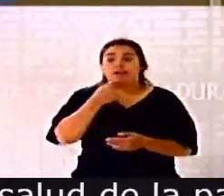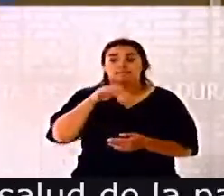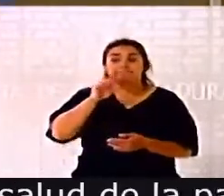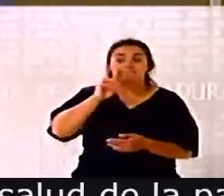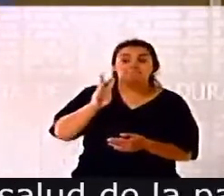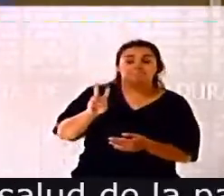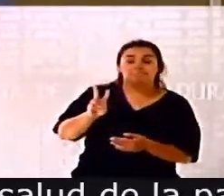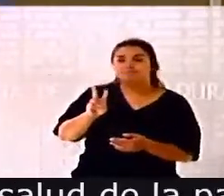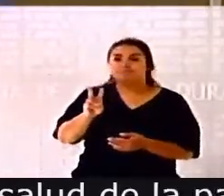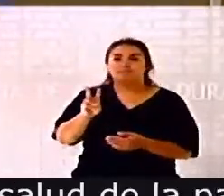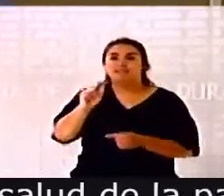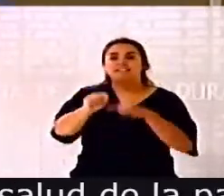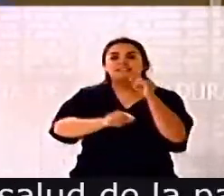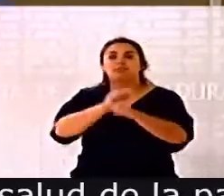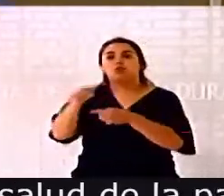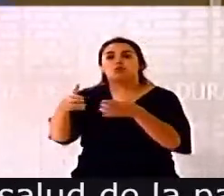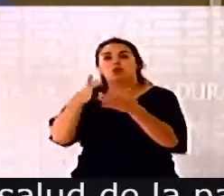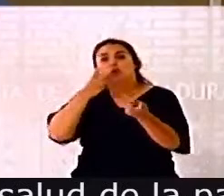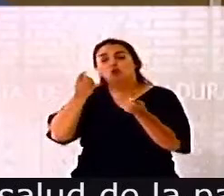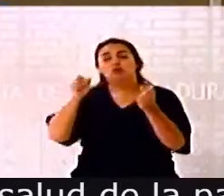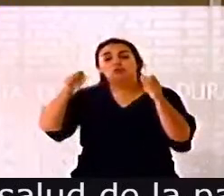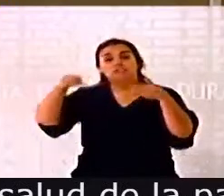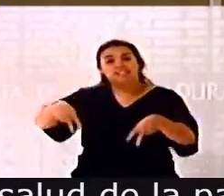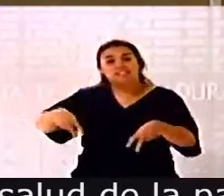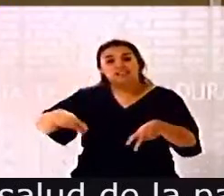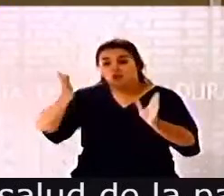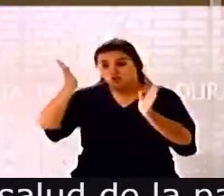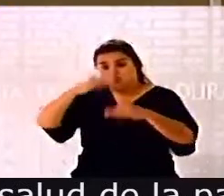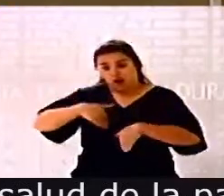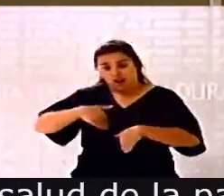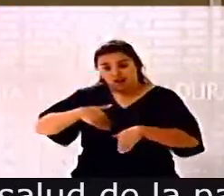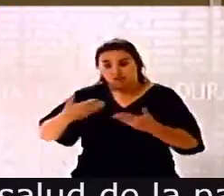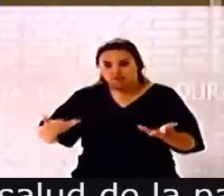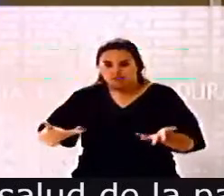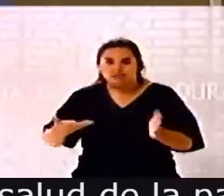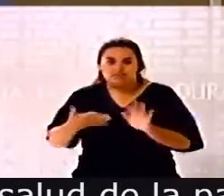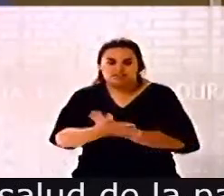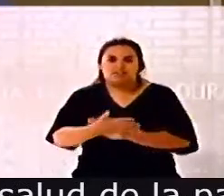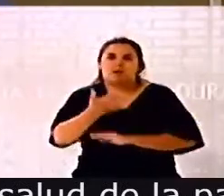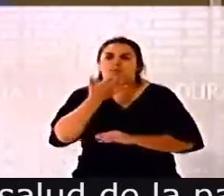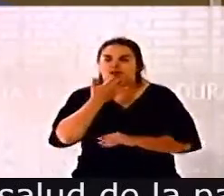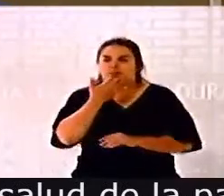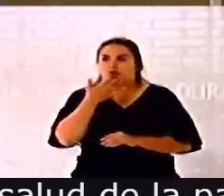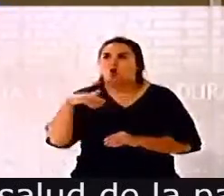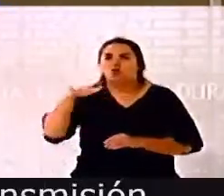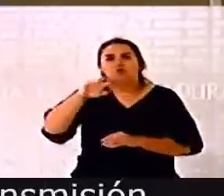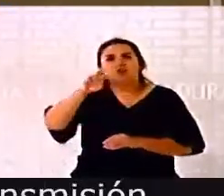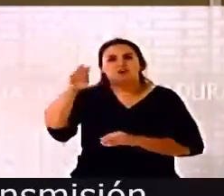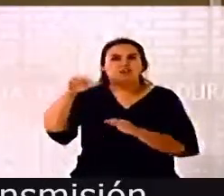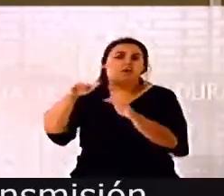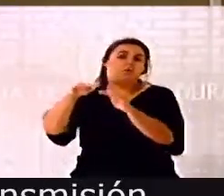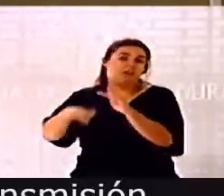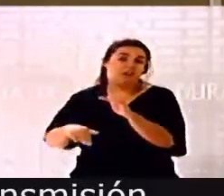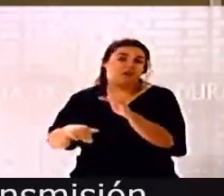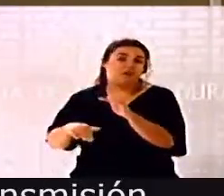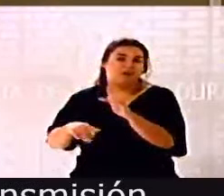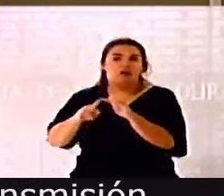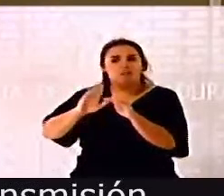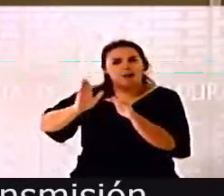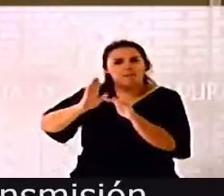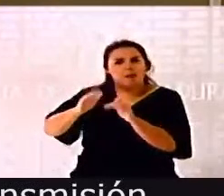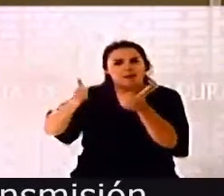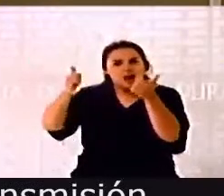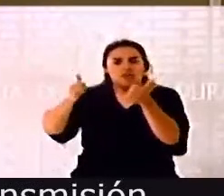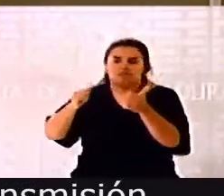detectado transmisión comunitaria descontrolada, es difícil que en zonas con incidencias inferiores se tengan